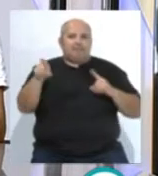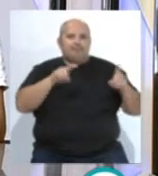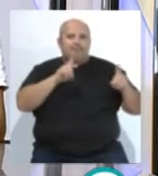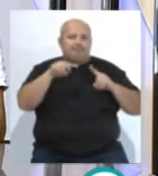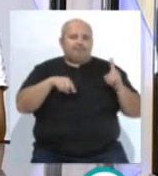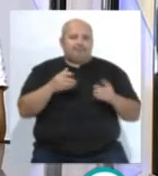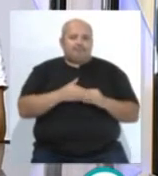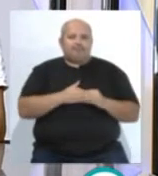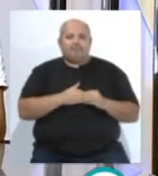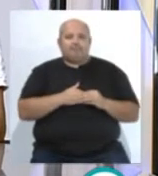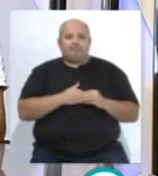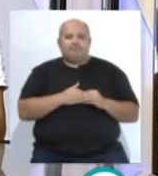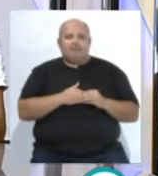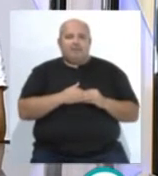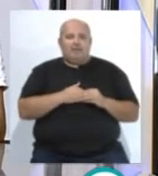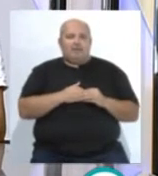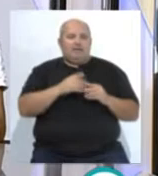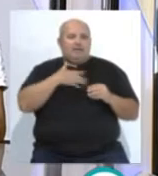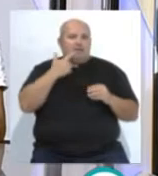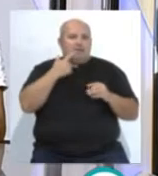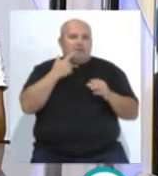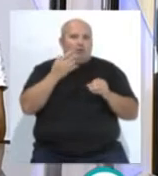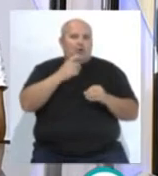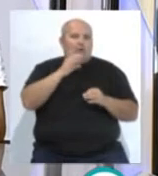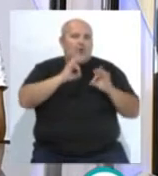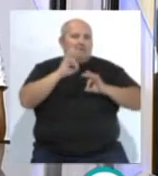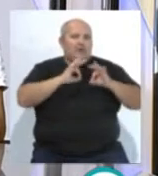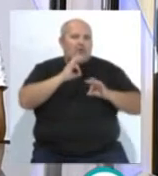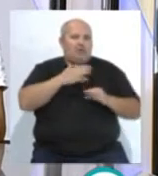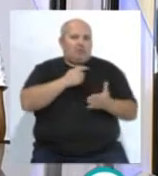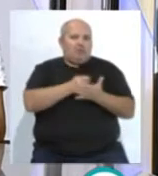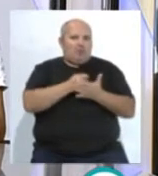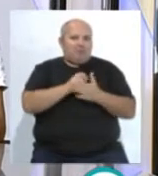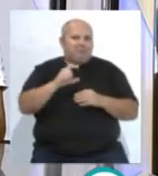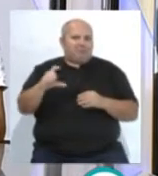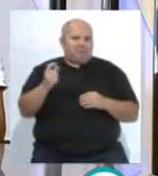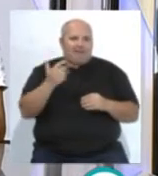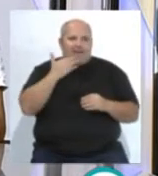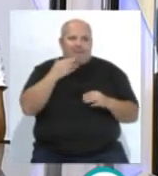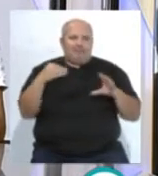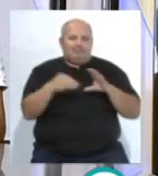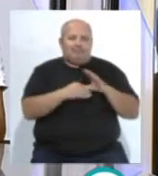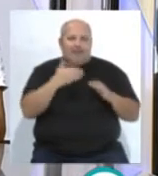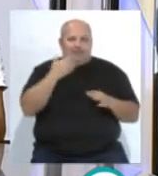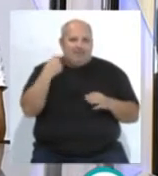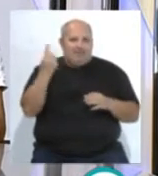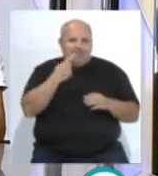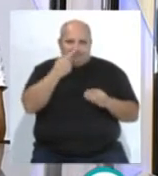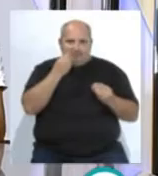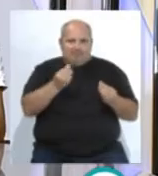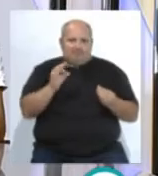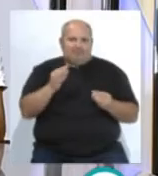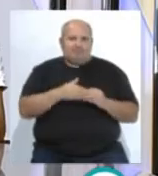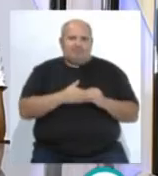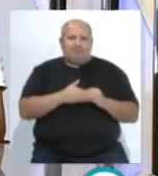tiene un costo. El costo no, ahí lo que tiene una comisión del copón. Que se la quiere llevar alguien. Incluso en el fútbol